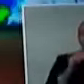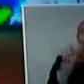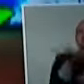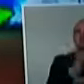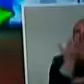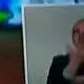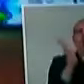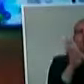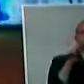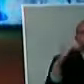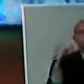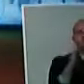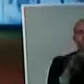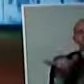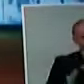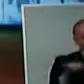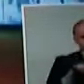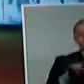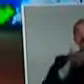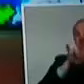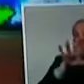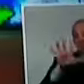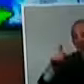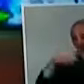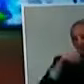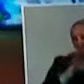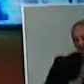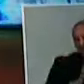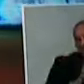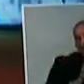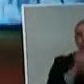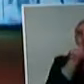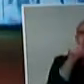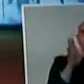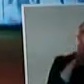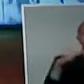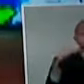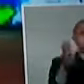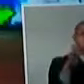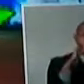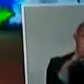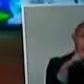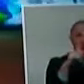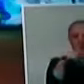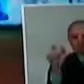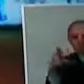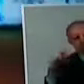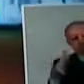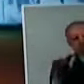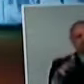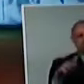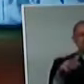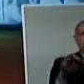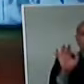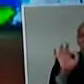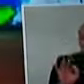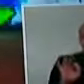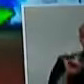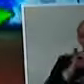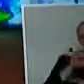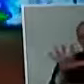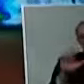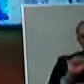de 95 kilómetros por hora, con rachas de más de 100. Ha sido reportado rachas de